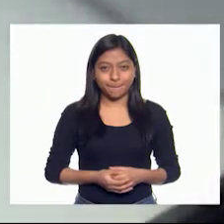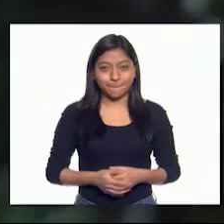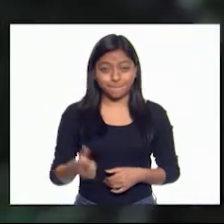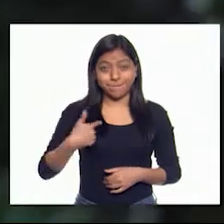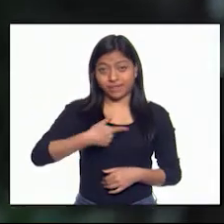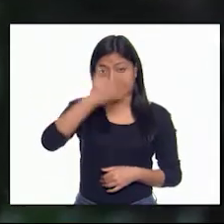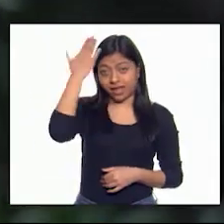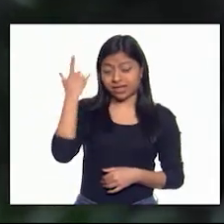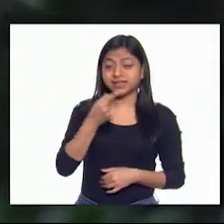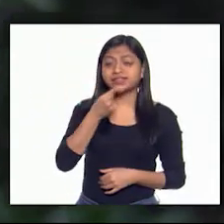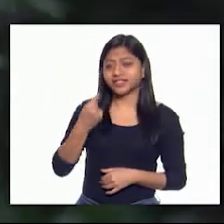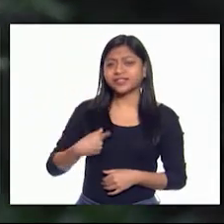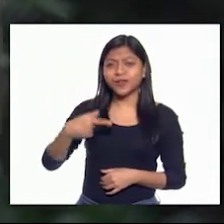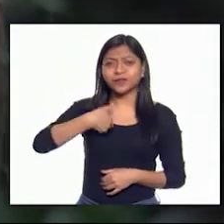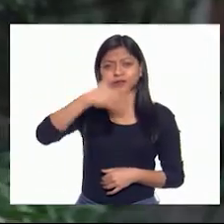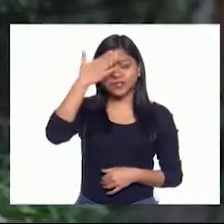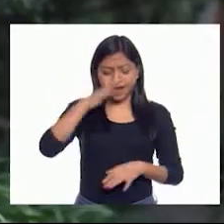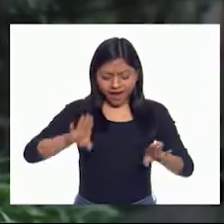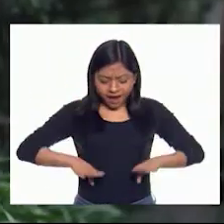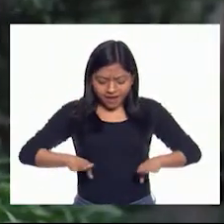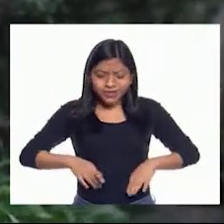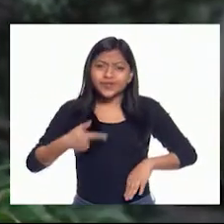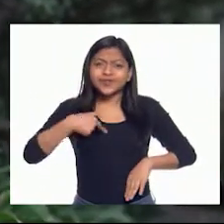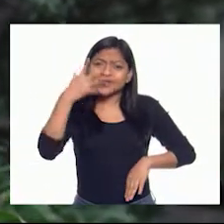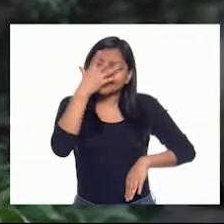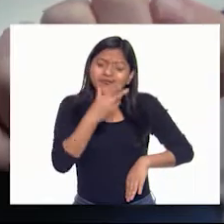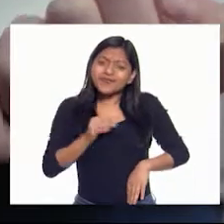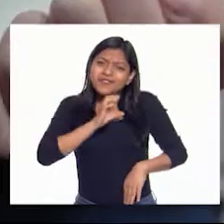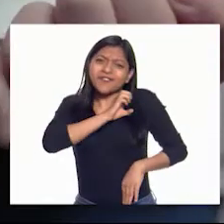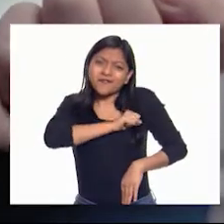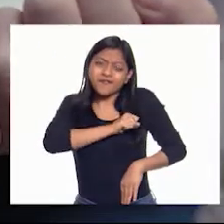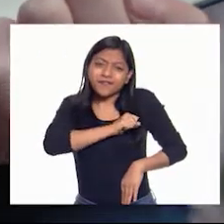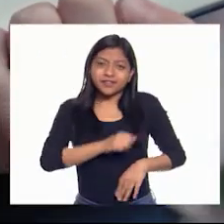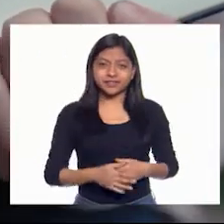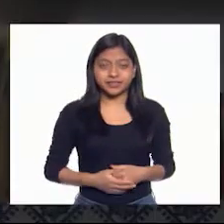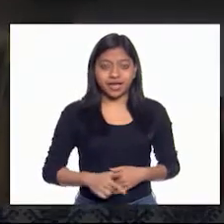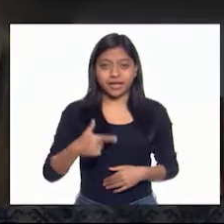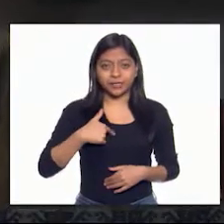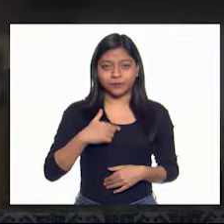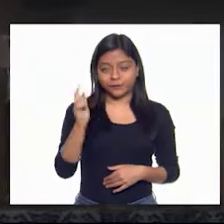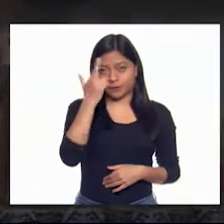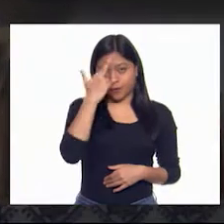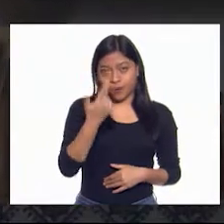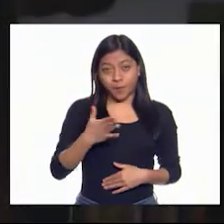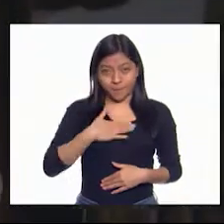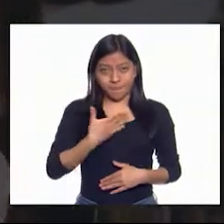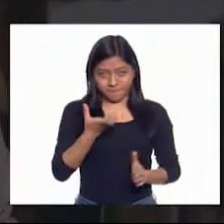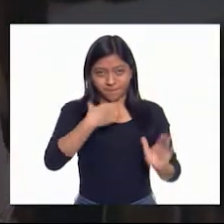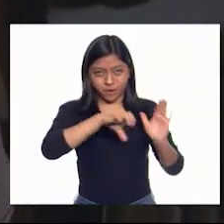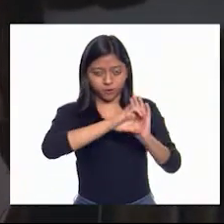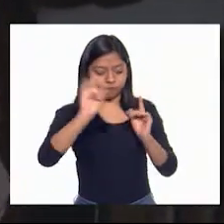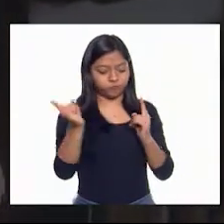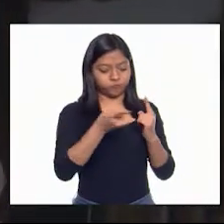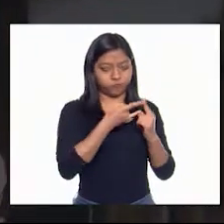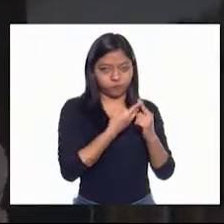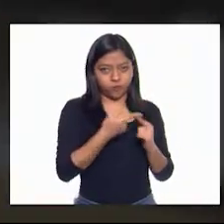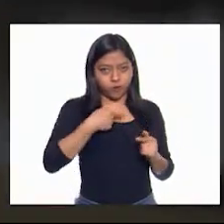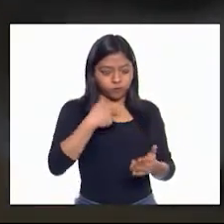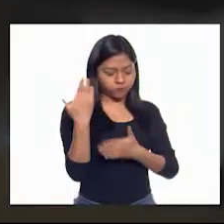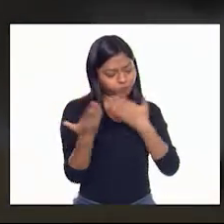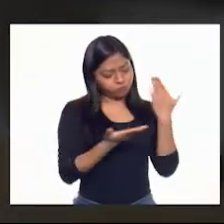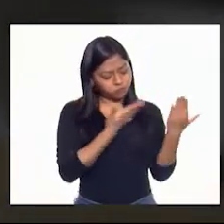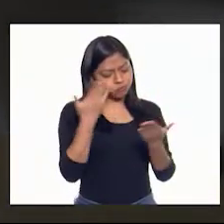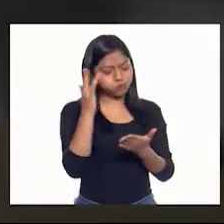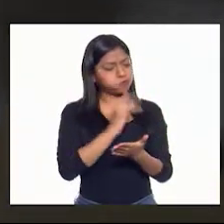Cuando era pequeña, sabía que había algo diferente en mí que me encantaba. Me acuerdo cuando me encerraba en mi cuarto y leía